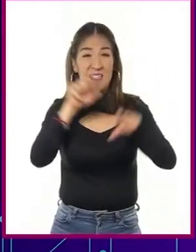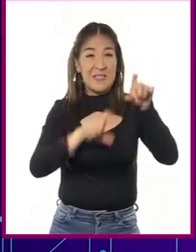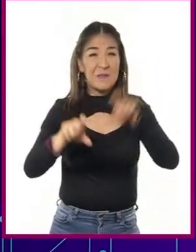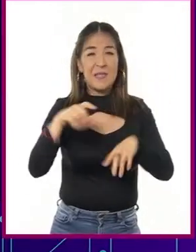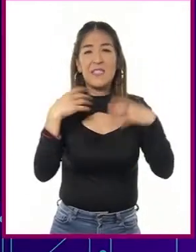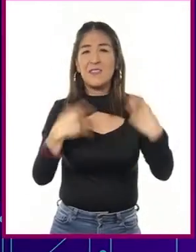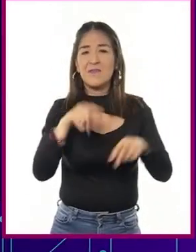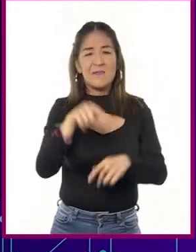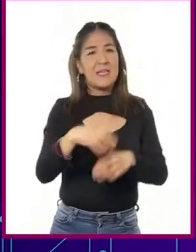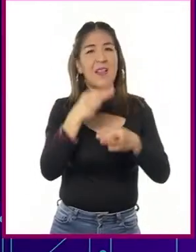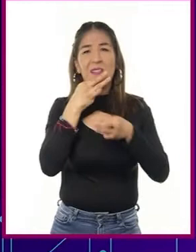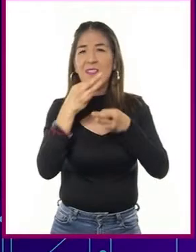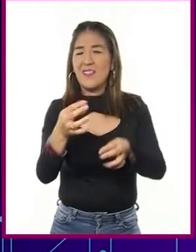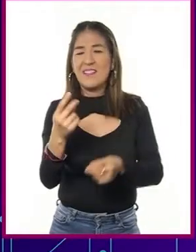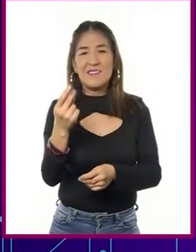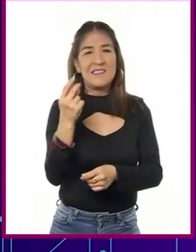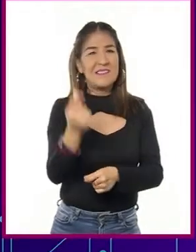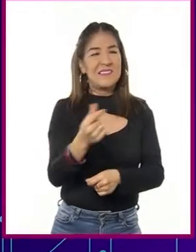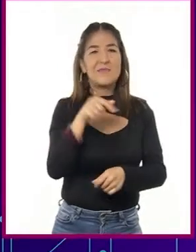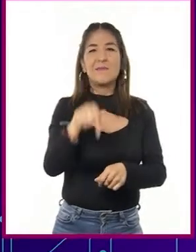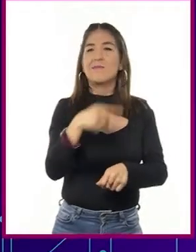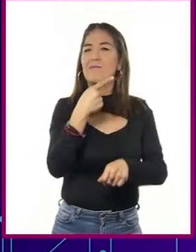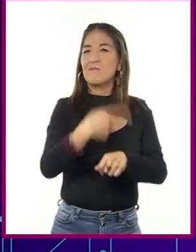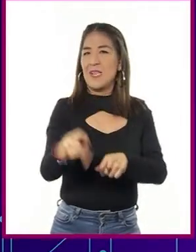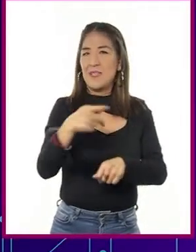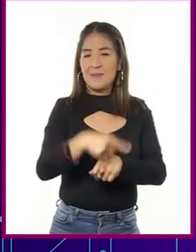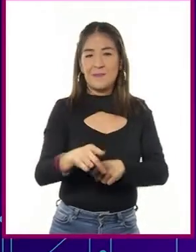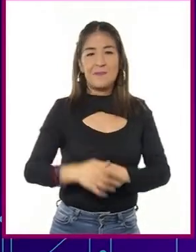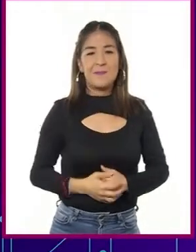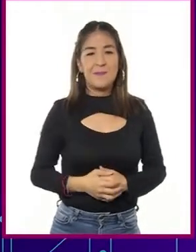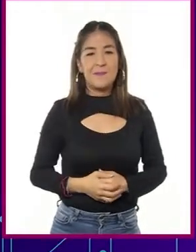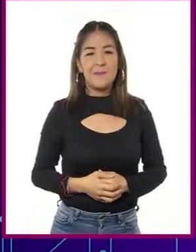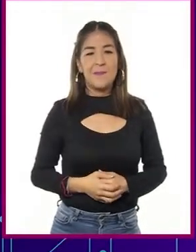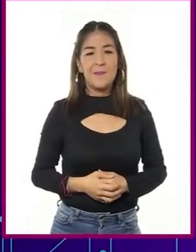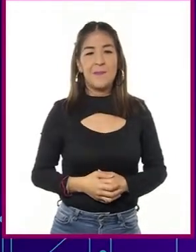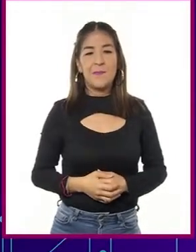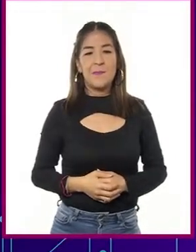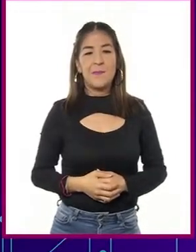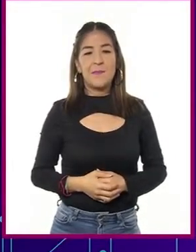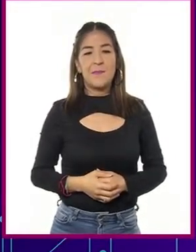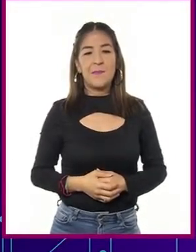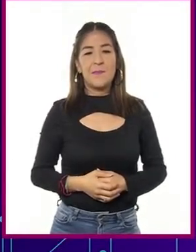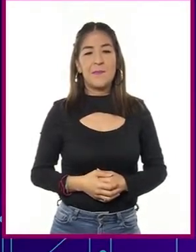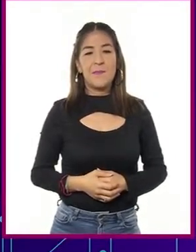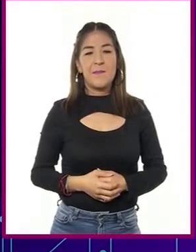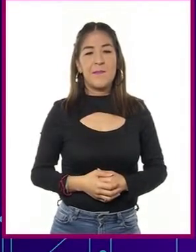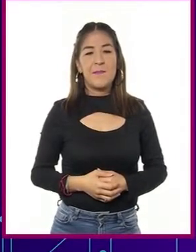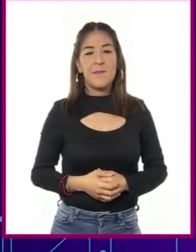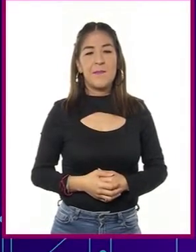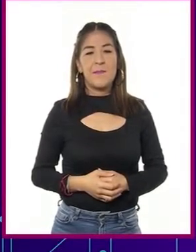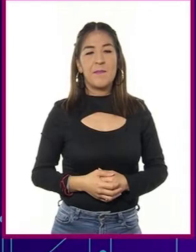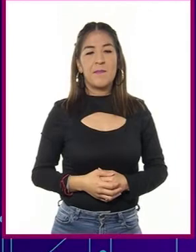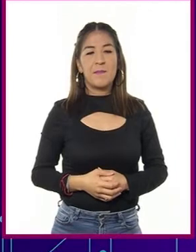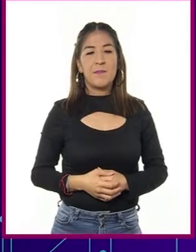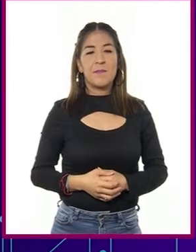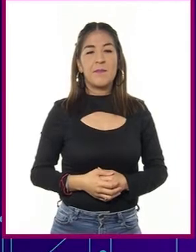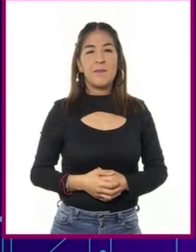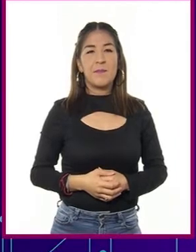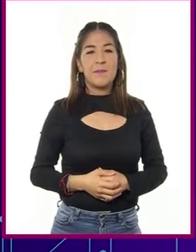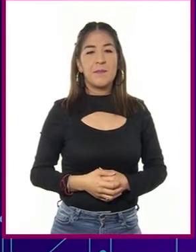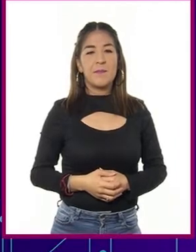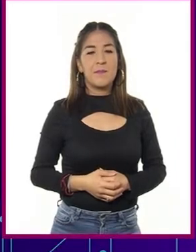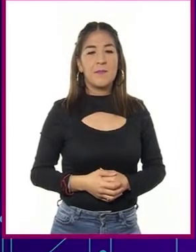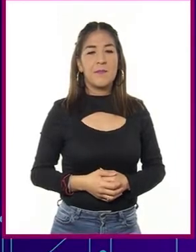forma rápida y peligrosa. Papel secante. Micropuntos. Ácido. Chips de gelatina.